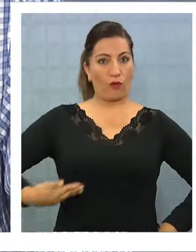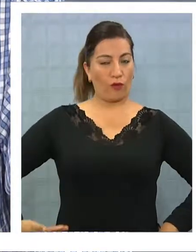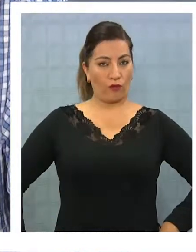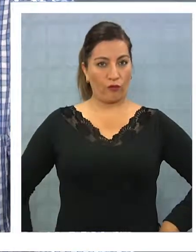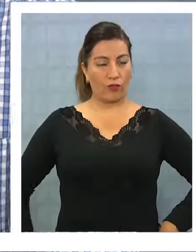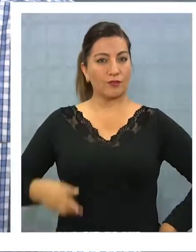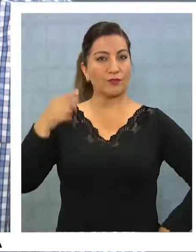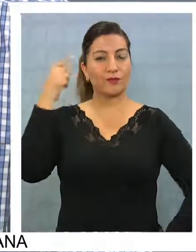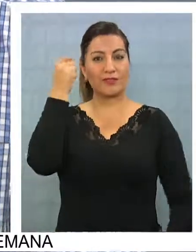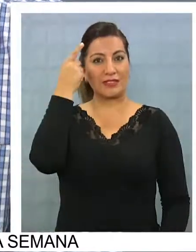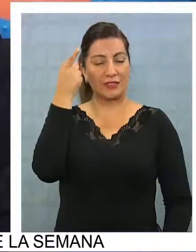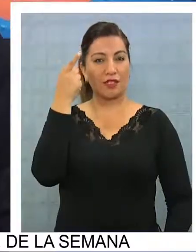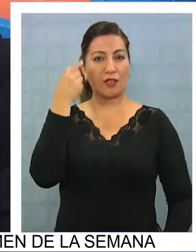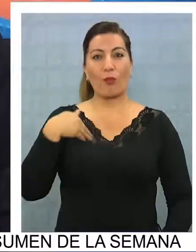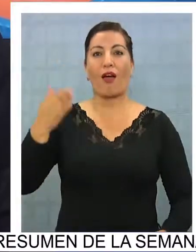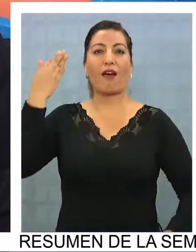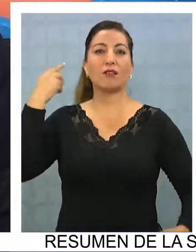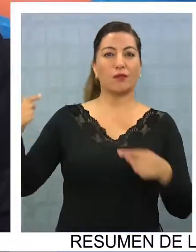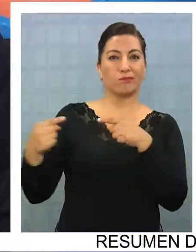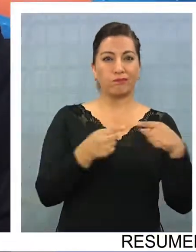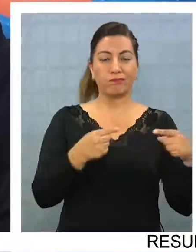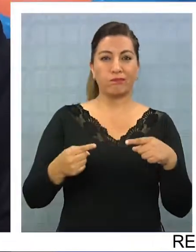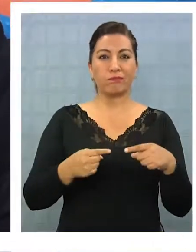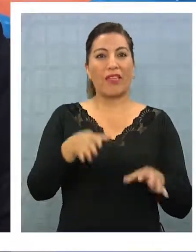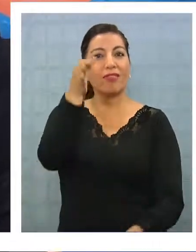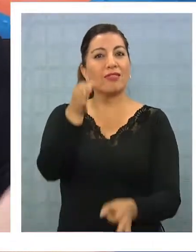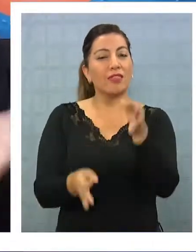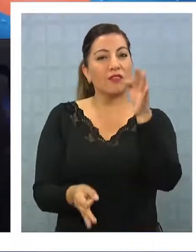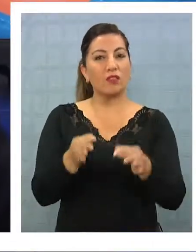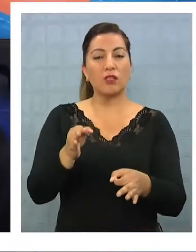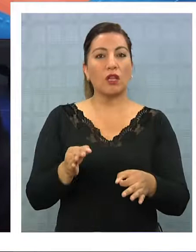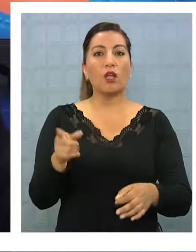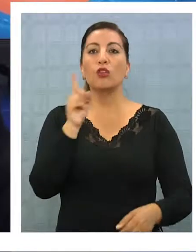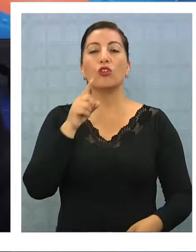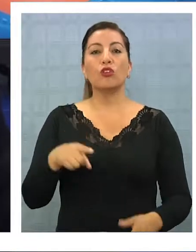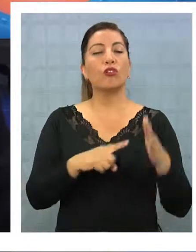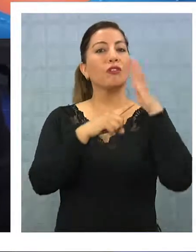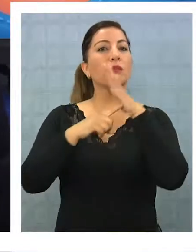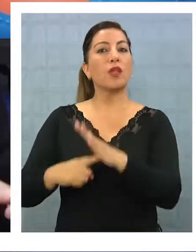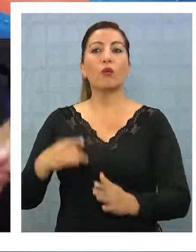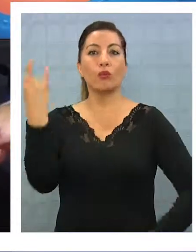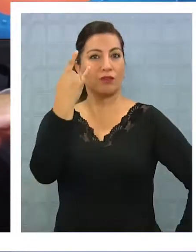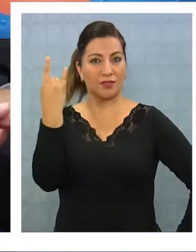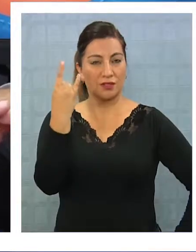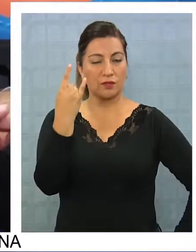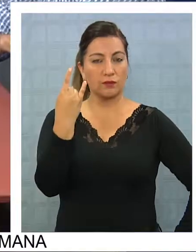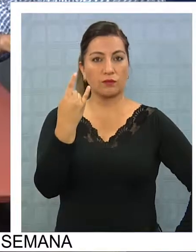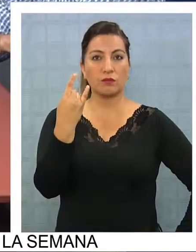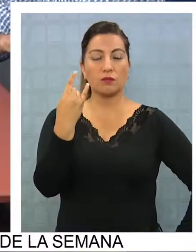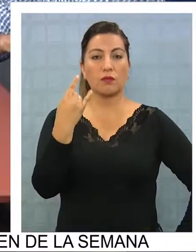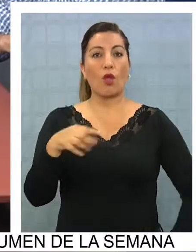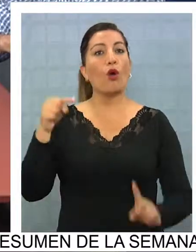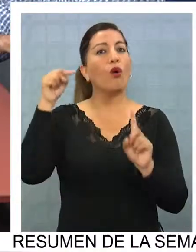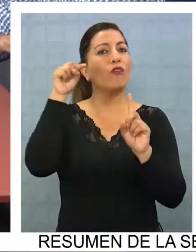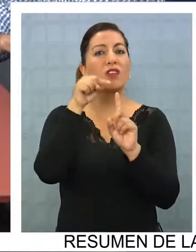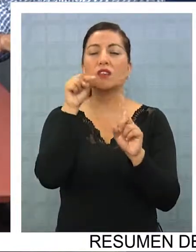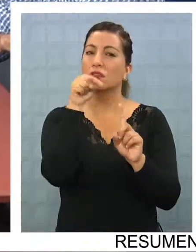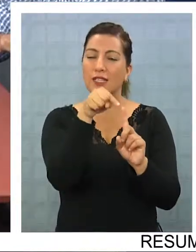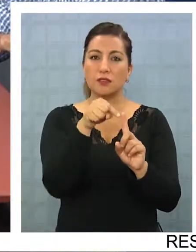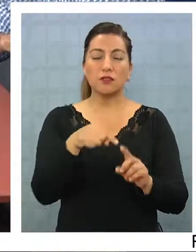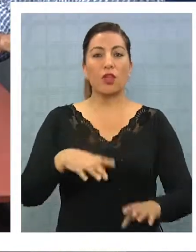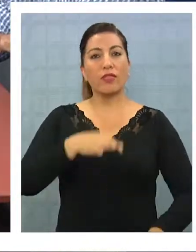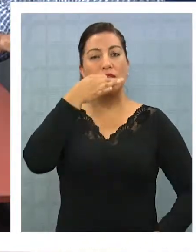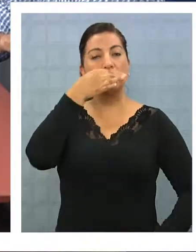como lo entendió cuando se discutió la glosa en el Tribunal Constitucional, es no discriminar entre universidades, poner objetivamente,